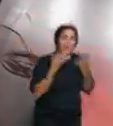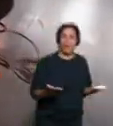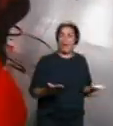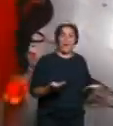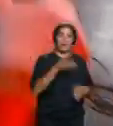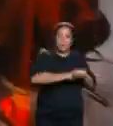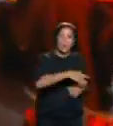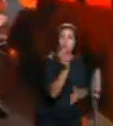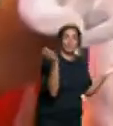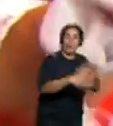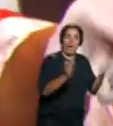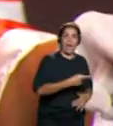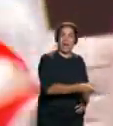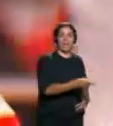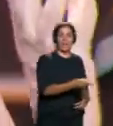pobres criaturas?